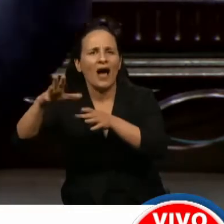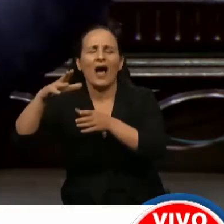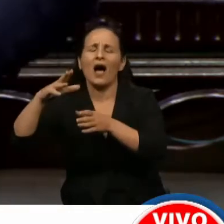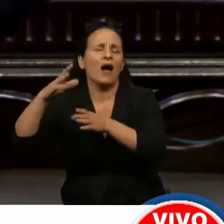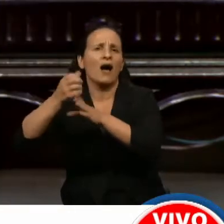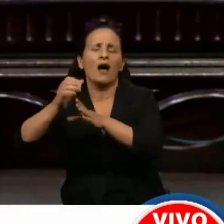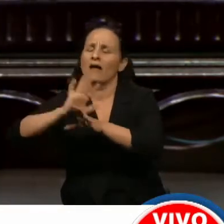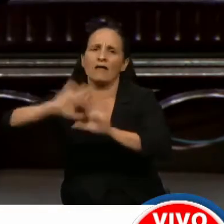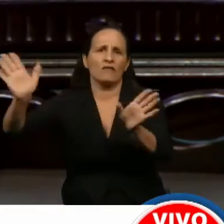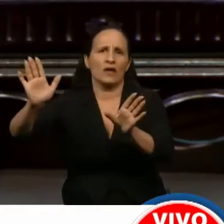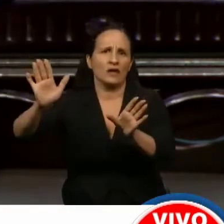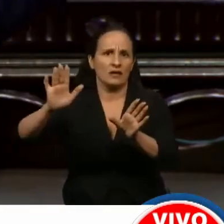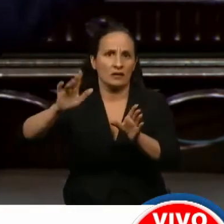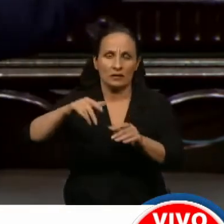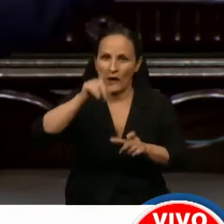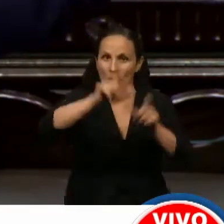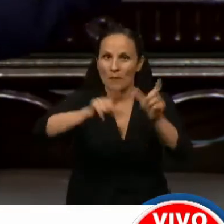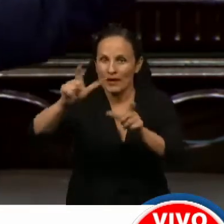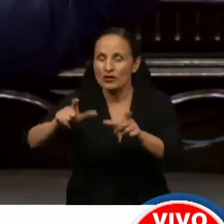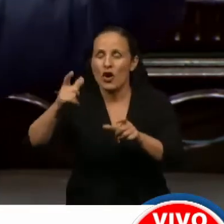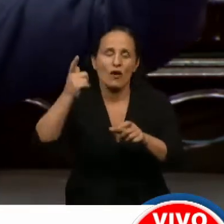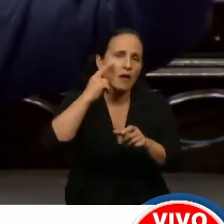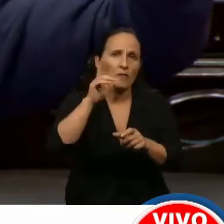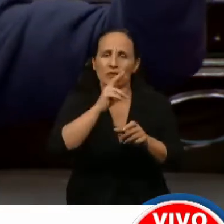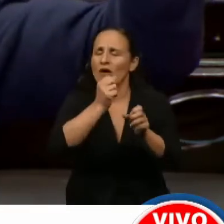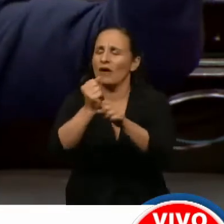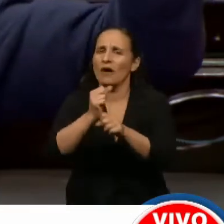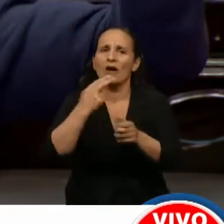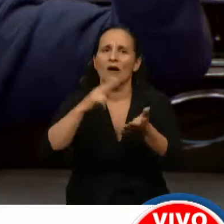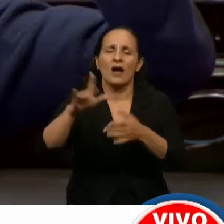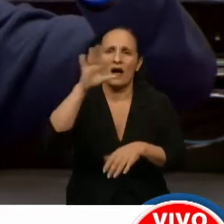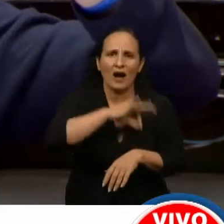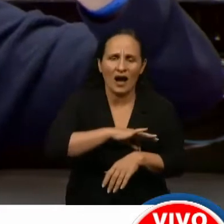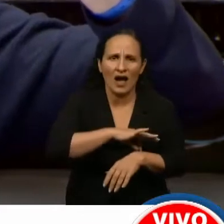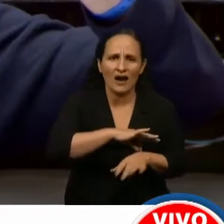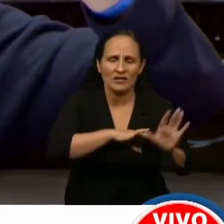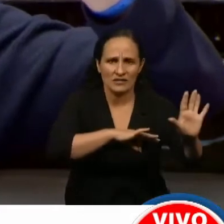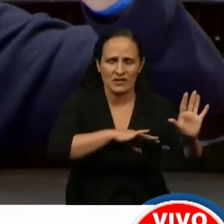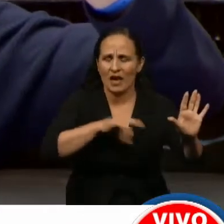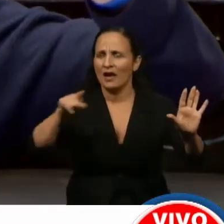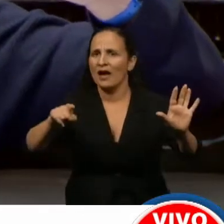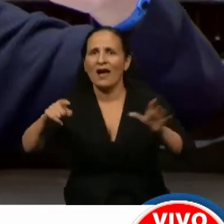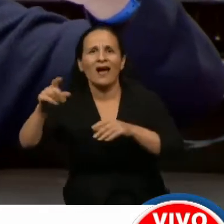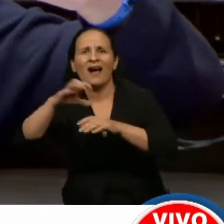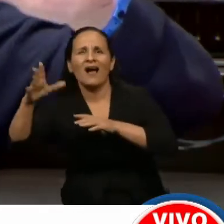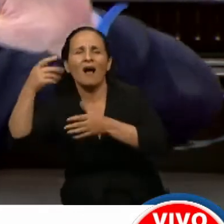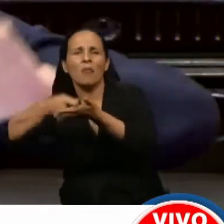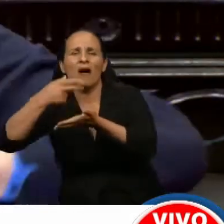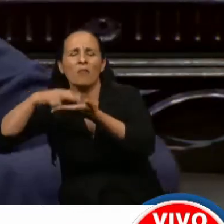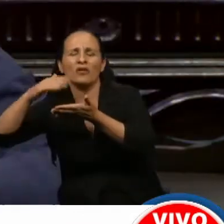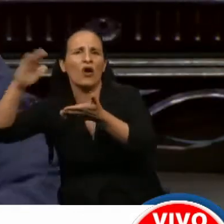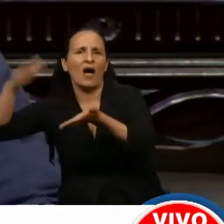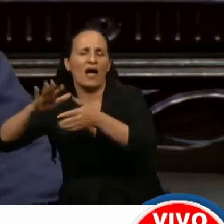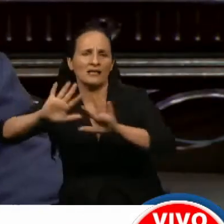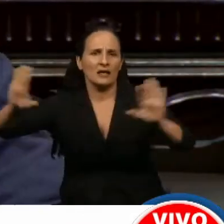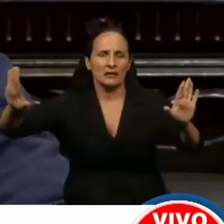Entre los trabajadores y las trabajadoras alcanzadas por el aporte de ganancias y las retenciones, dicen,